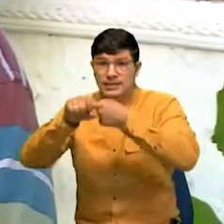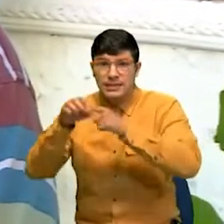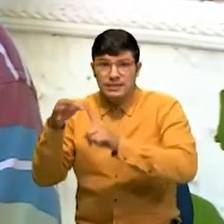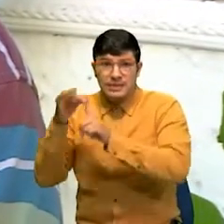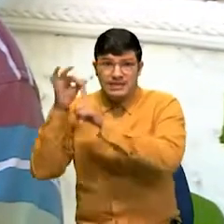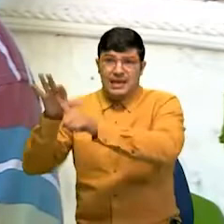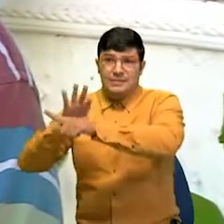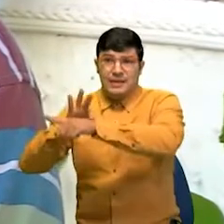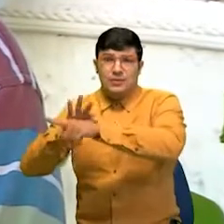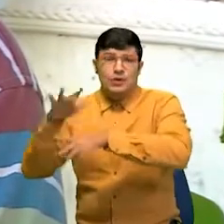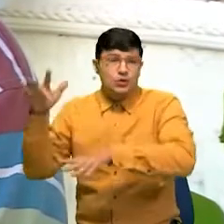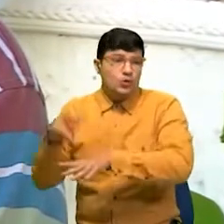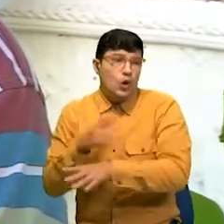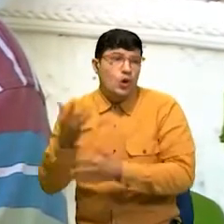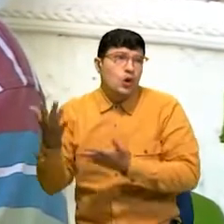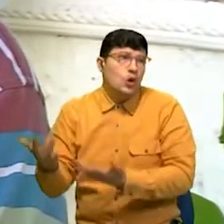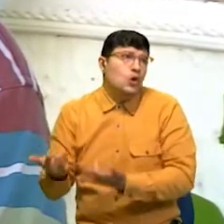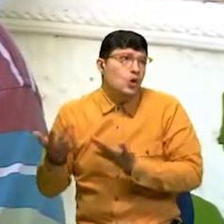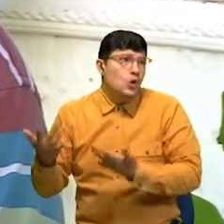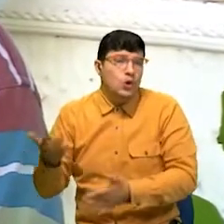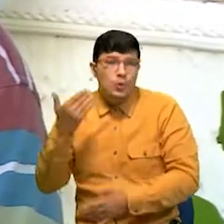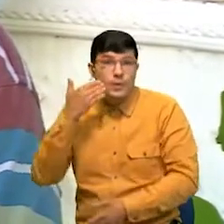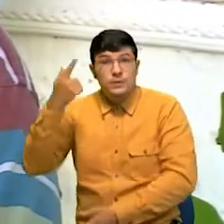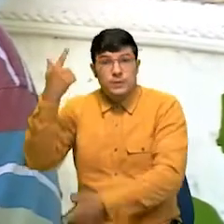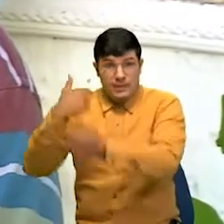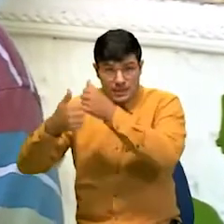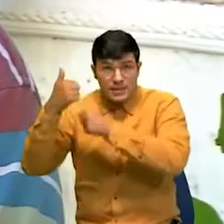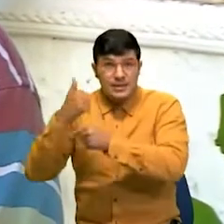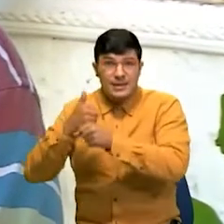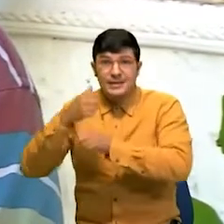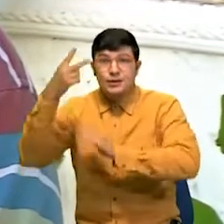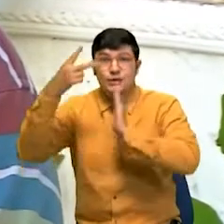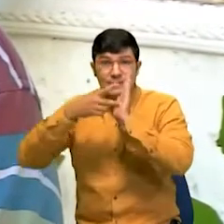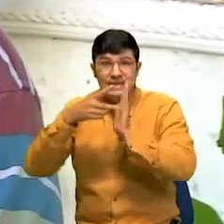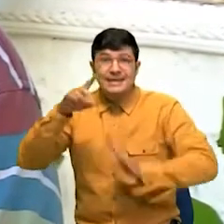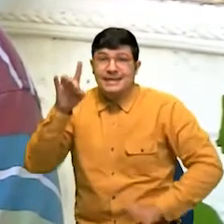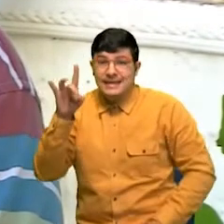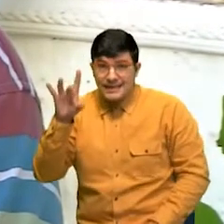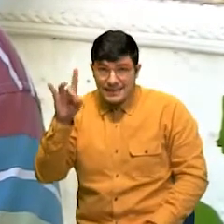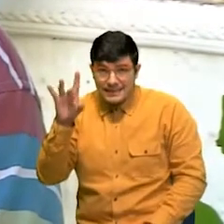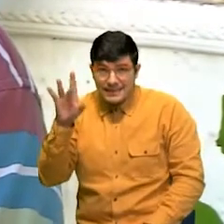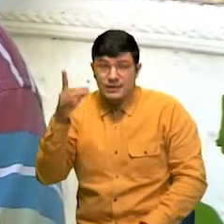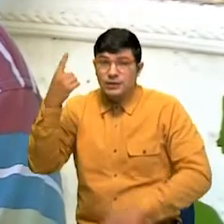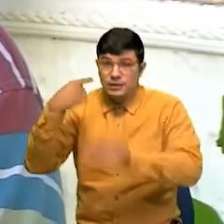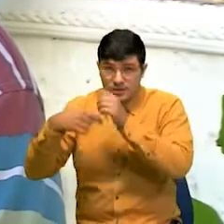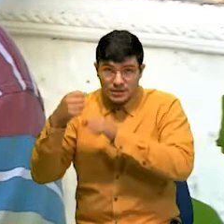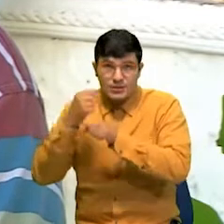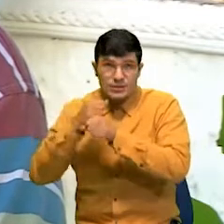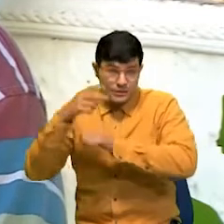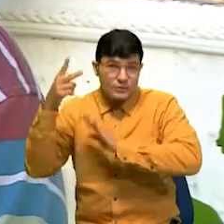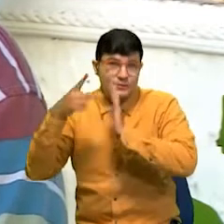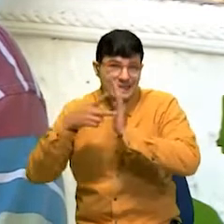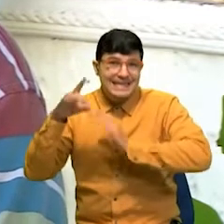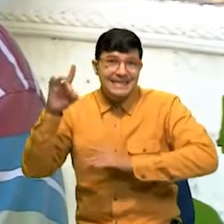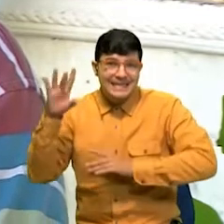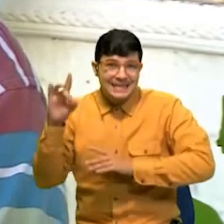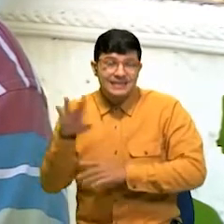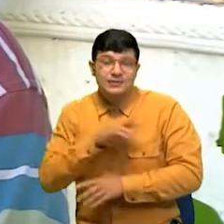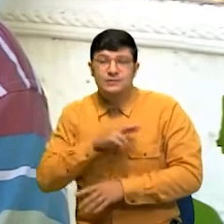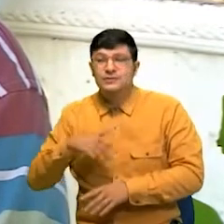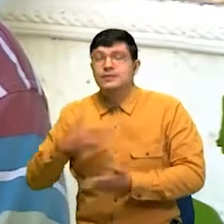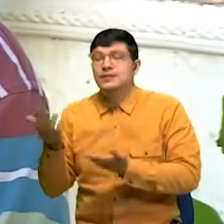lo que a esperar nosotros llegamos de 2015 sacando una cita especializada y no han salido